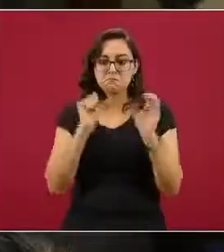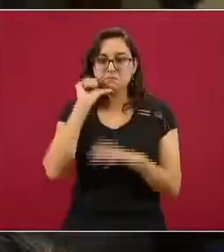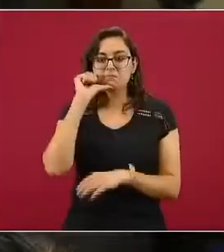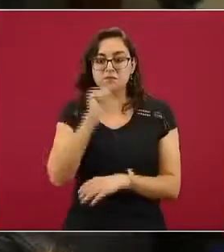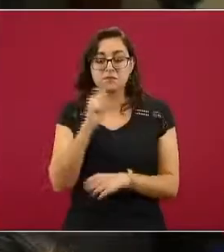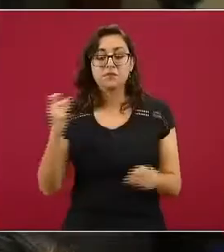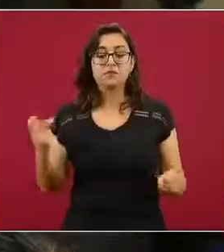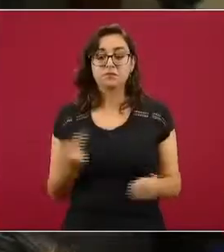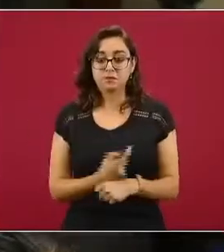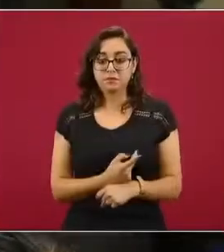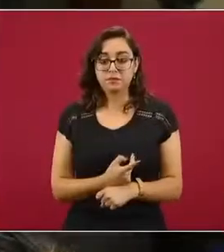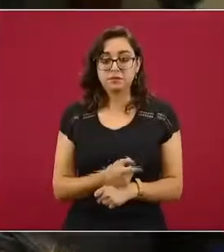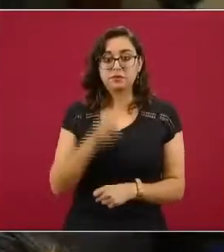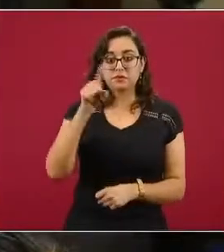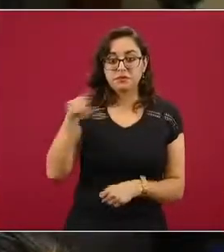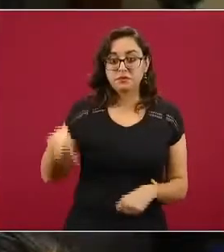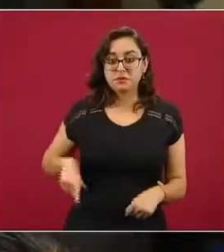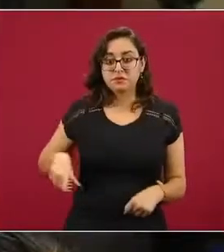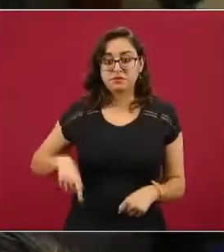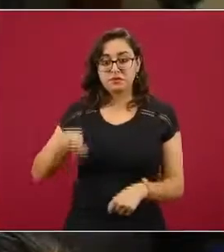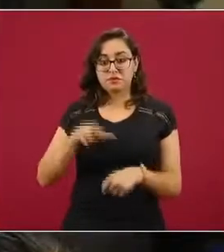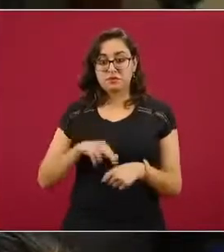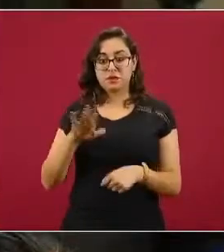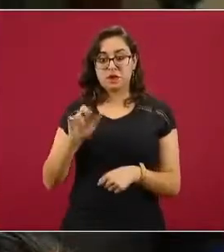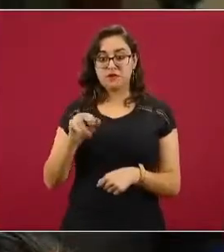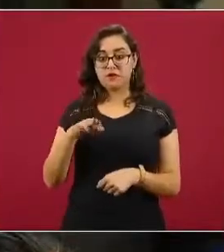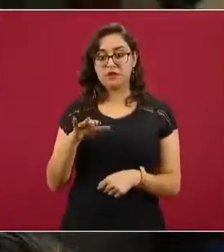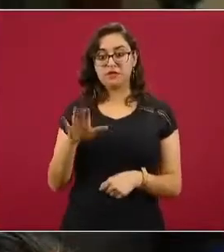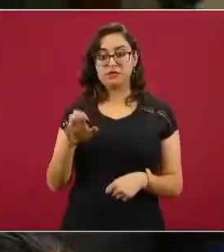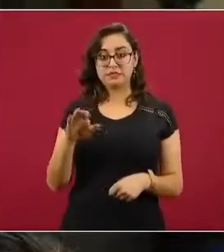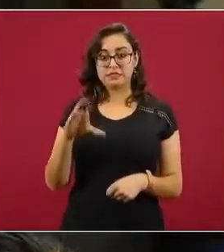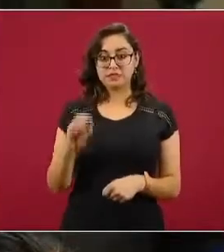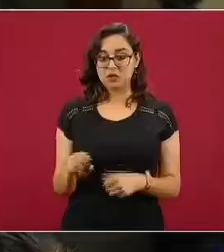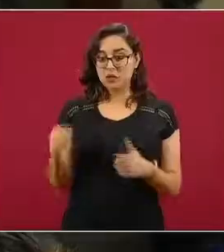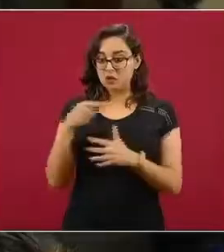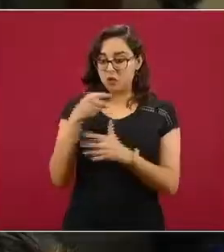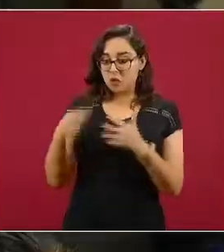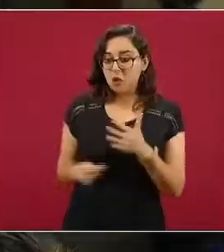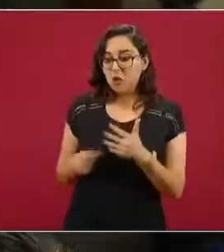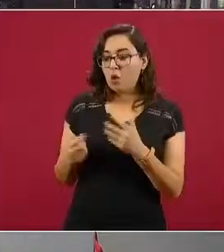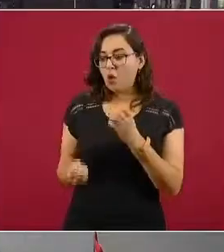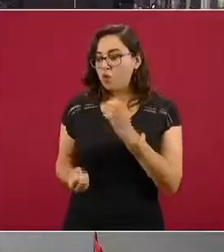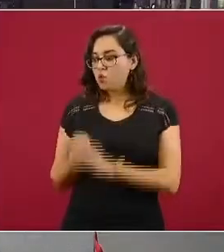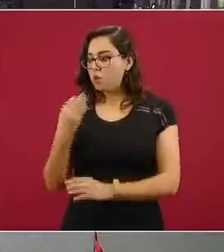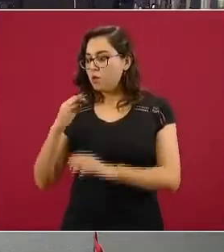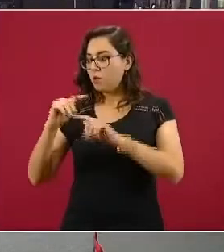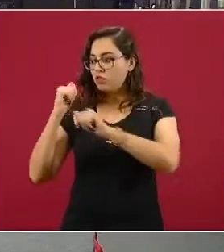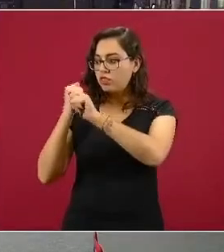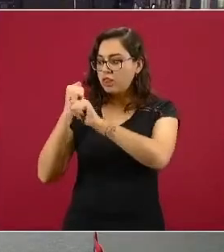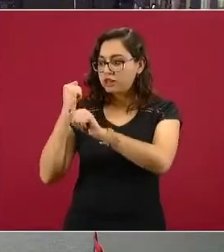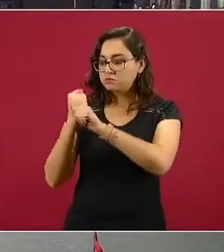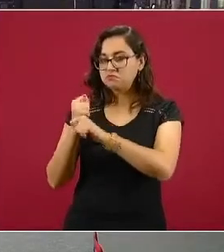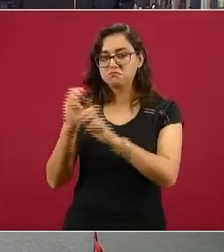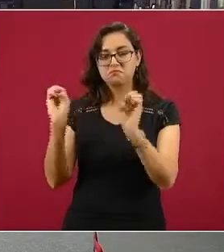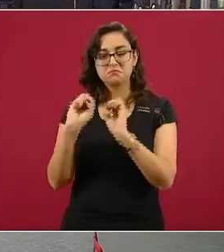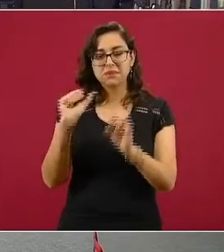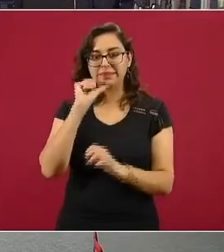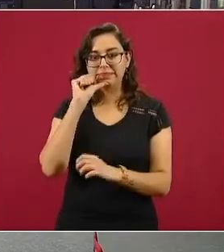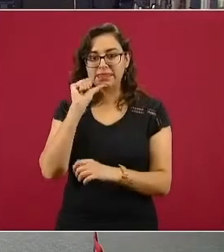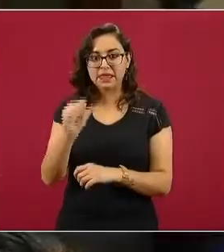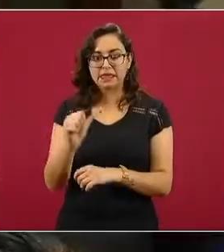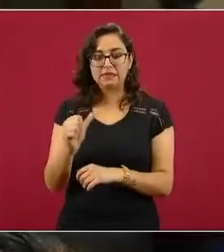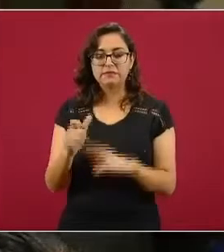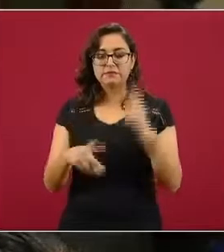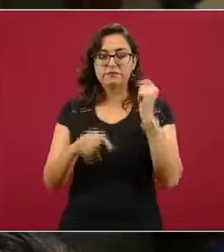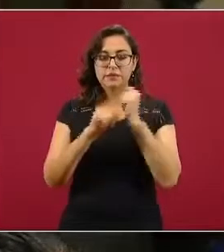del gobernador de Francisco Domínguez no ha tomado esas medidas de movilidad adecuada y un